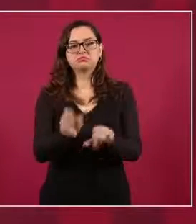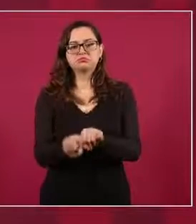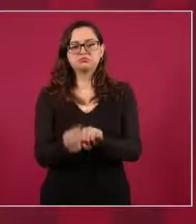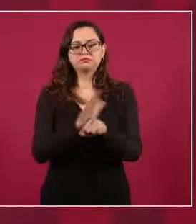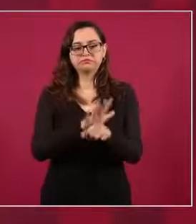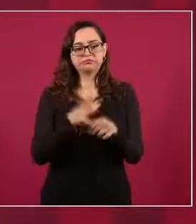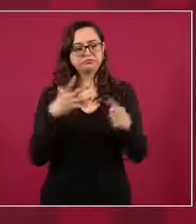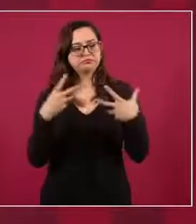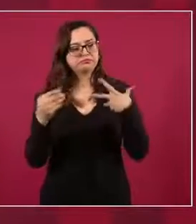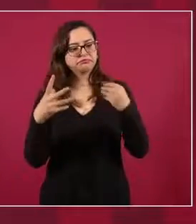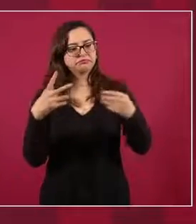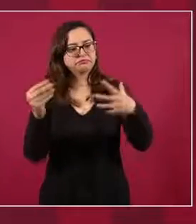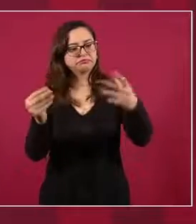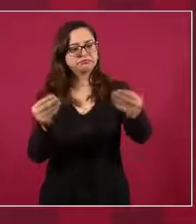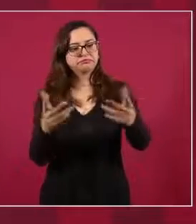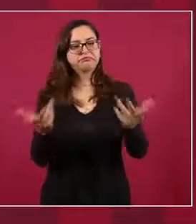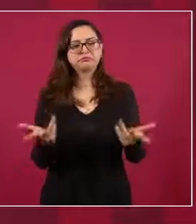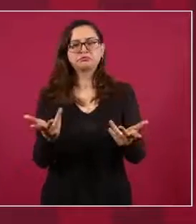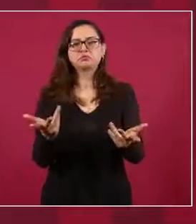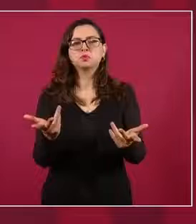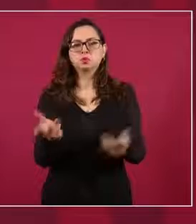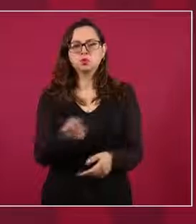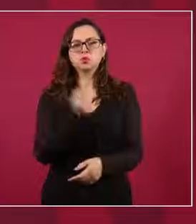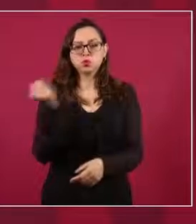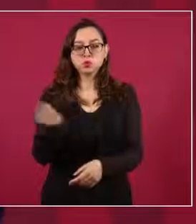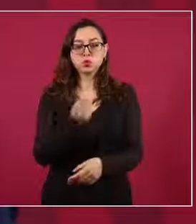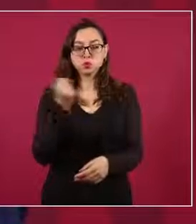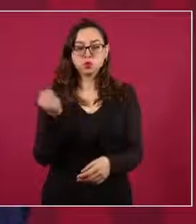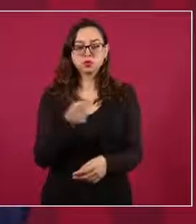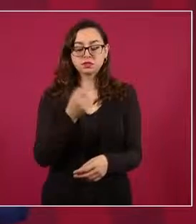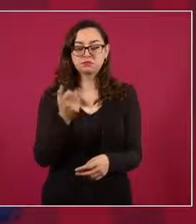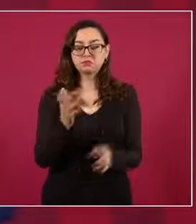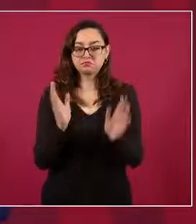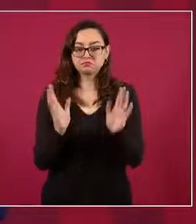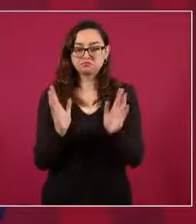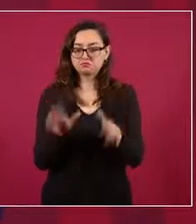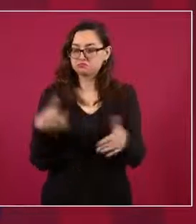que afortunadamente ya está